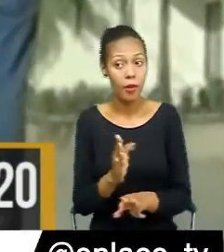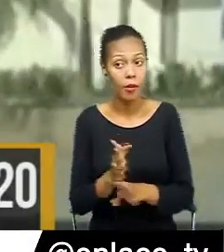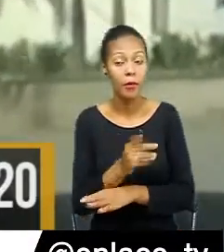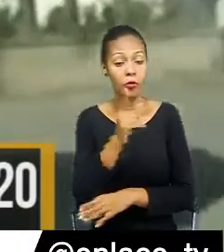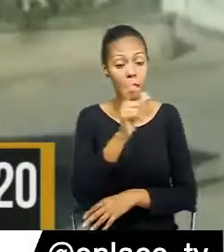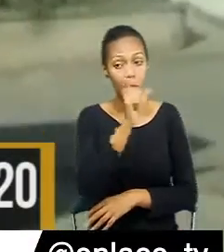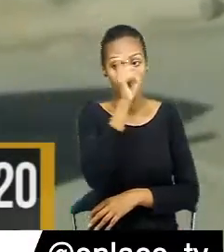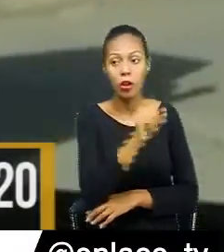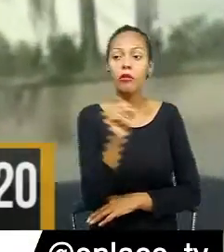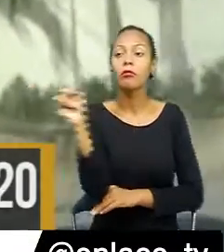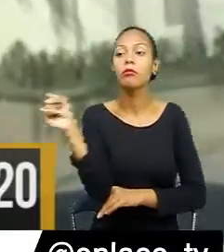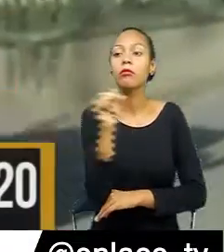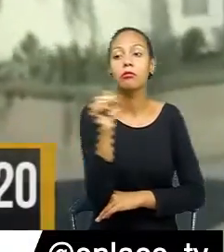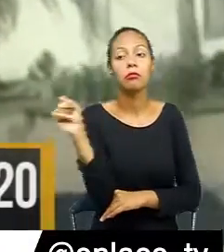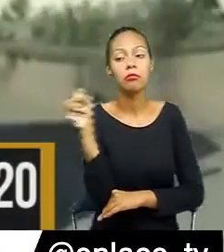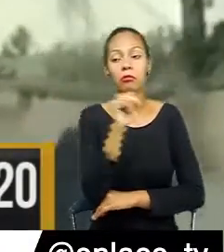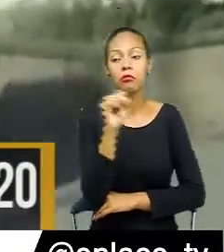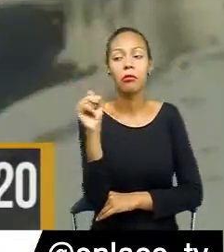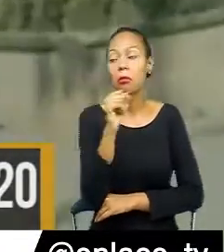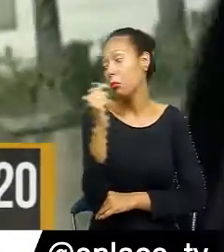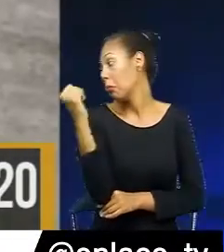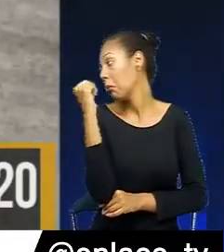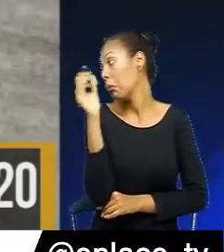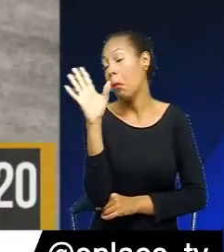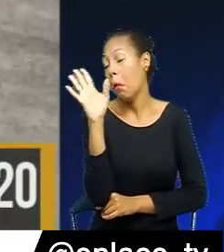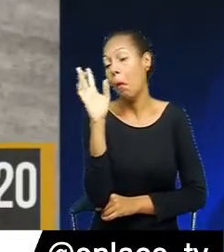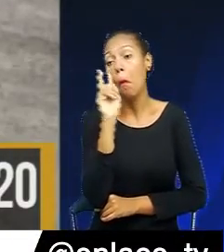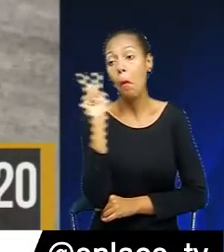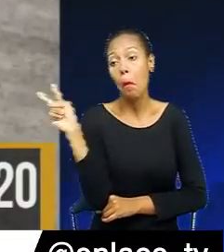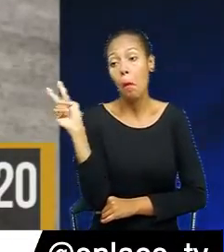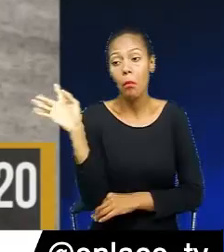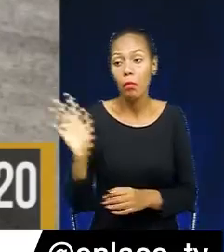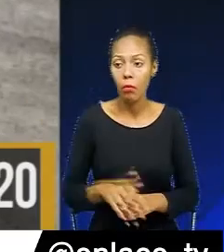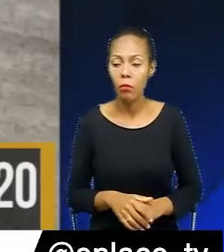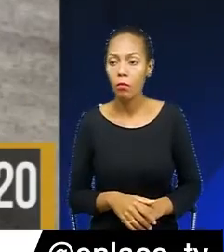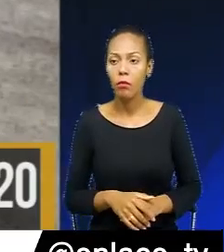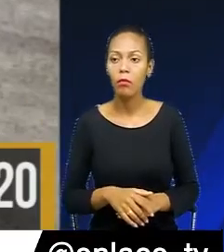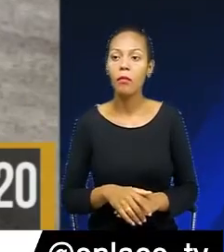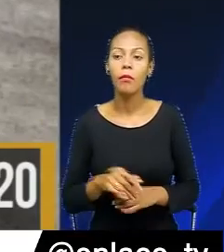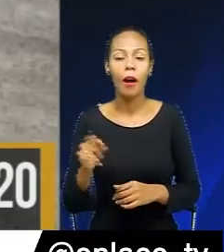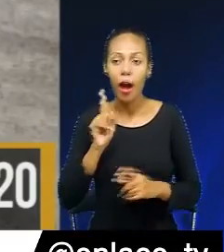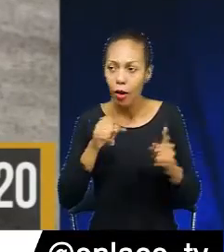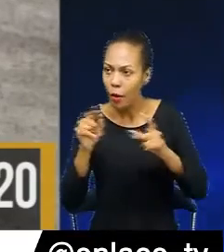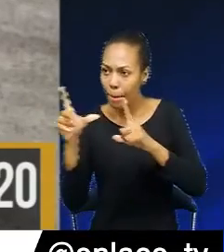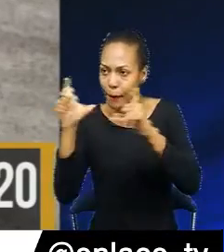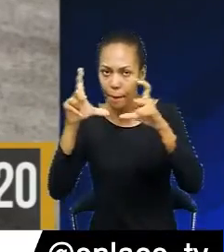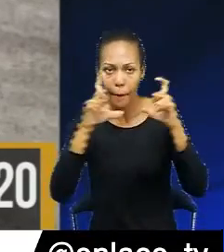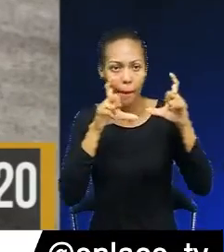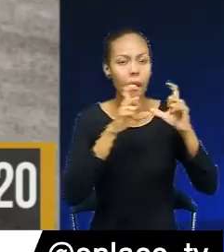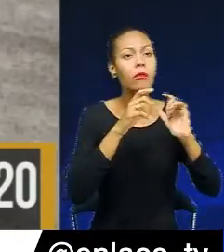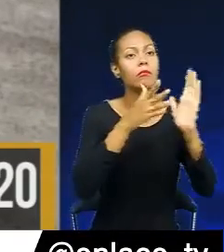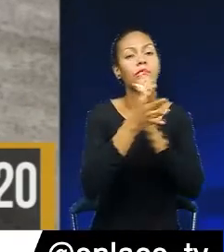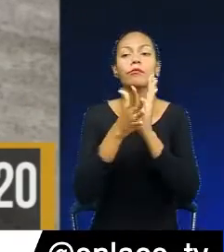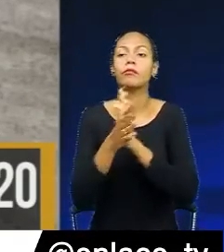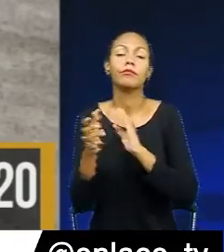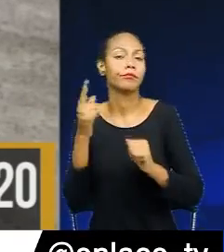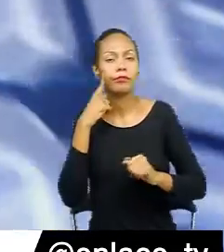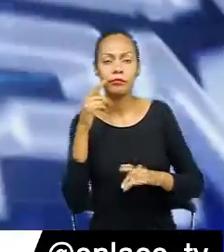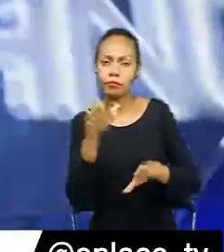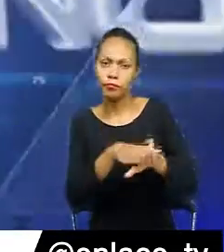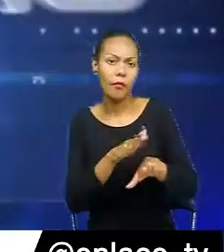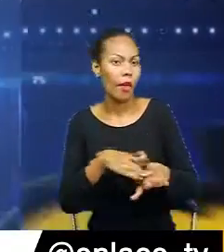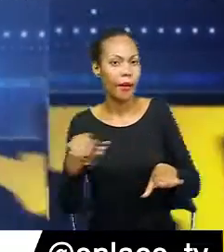vehículo ignorando su atrevido pasajero. Reporteros que continúan con su lente captando imprudencias, denuncias y quejas en Barranca